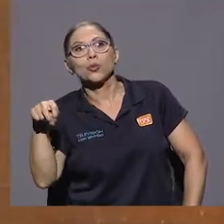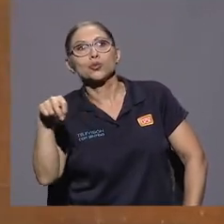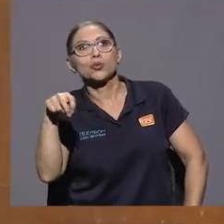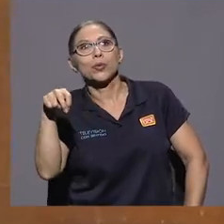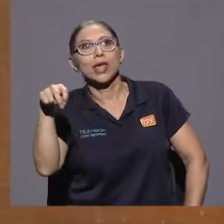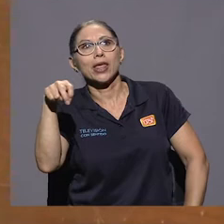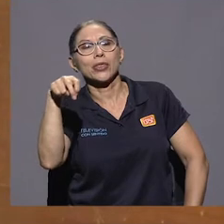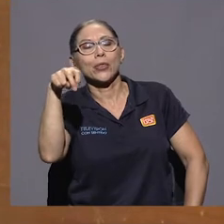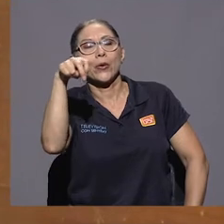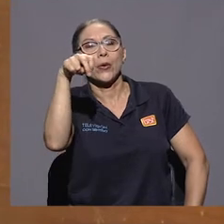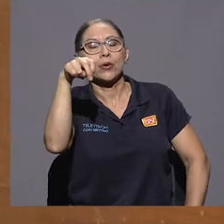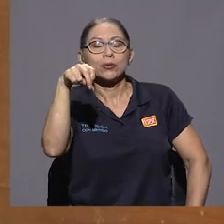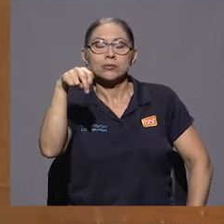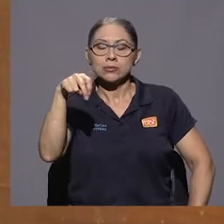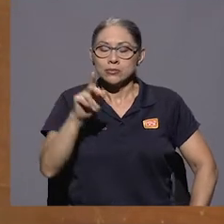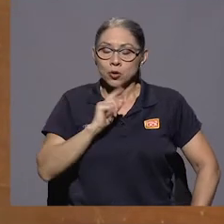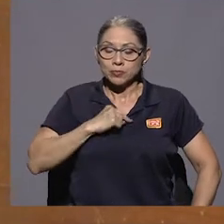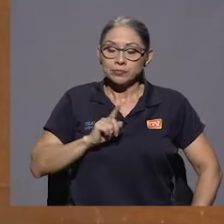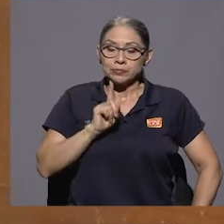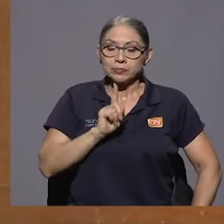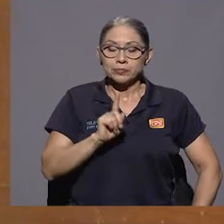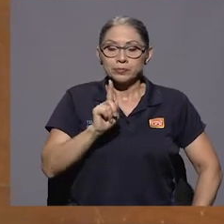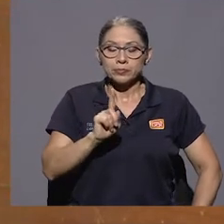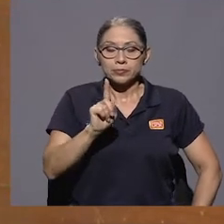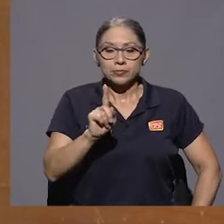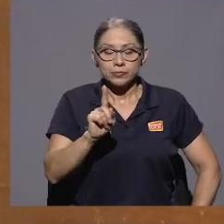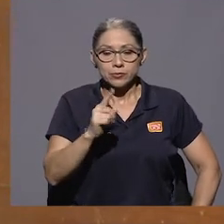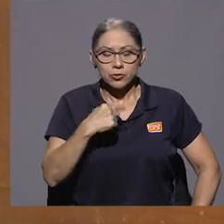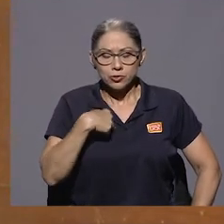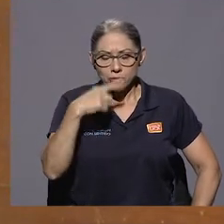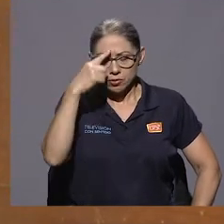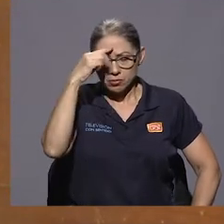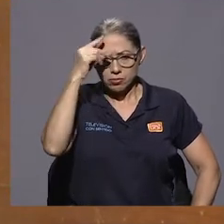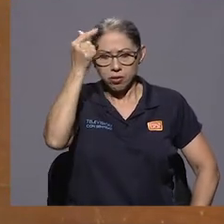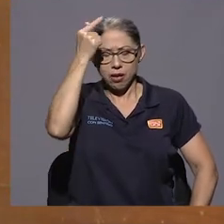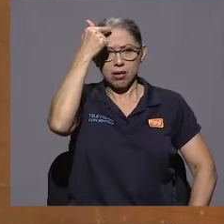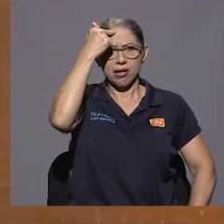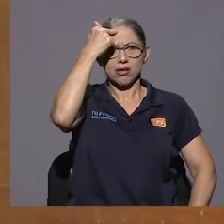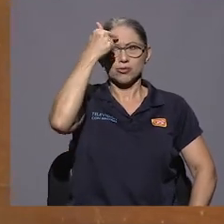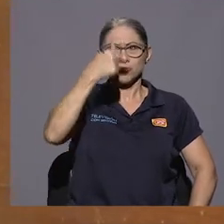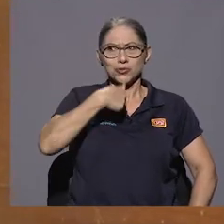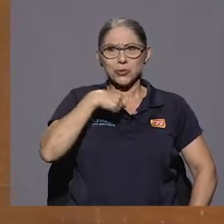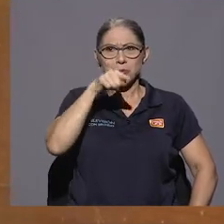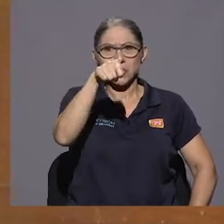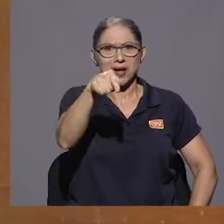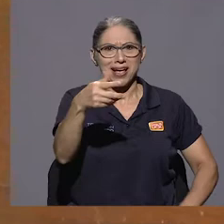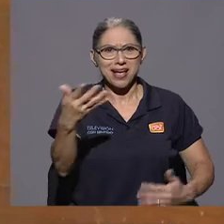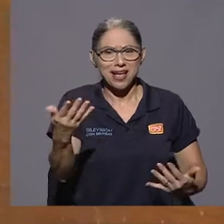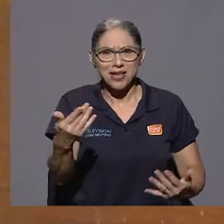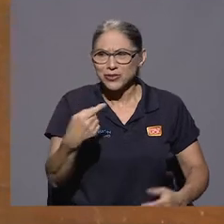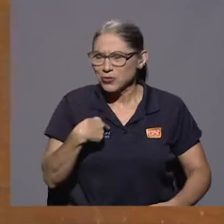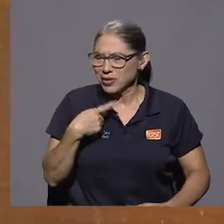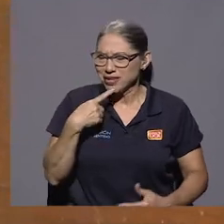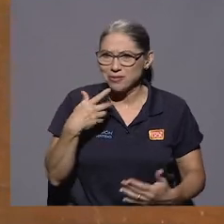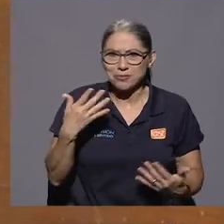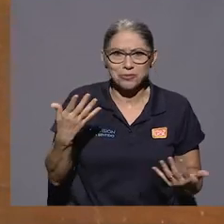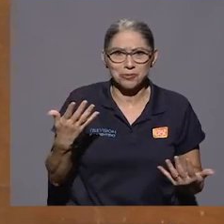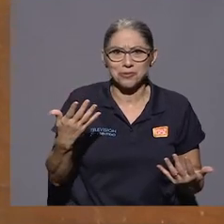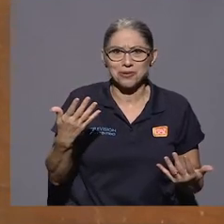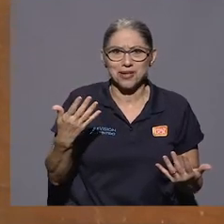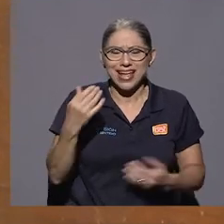caigo en cuenta de a lo que voy y dije, puchis, en el 90